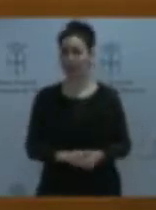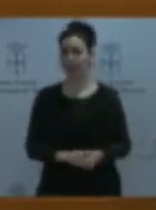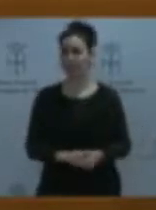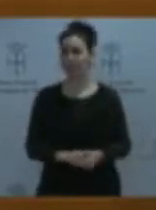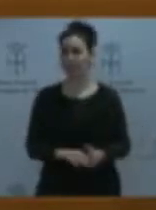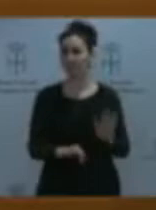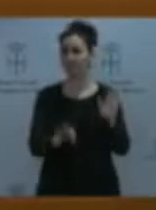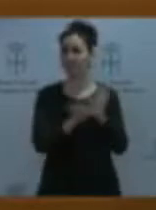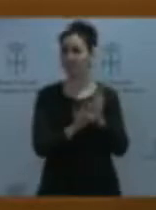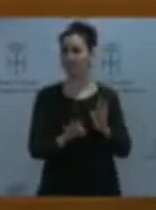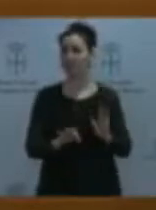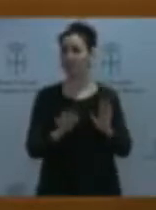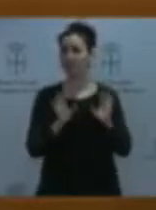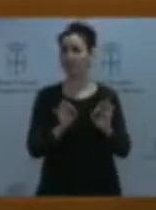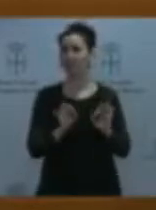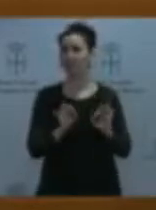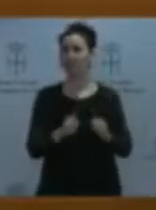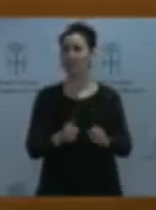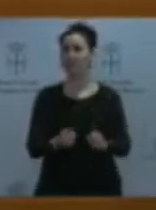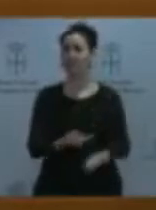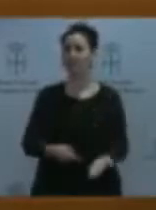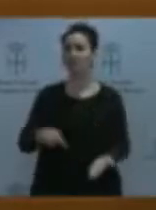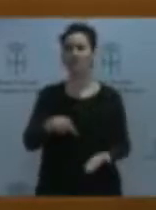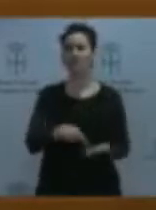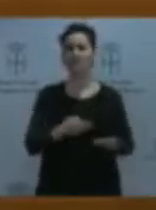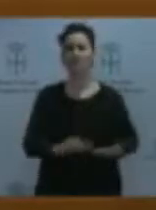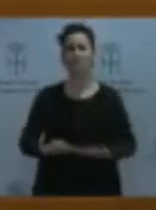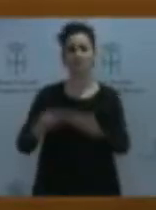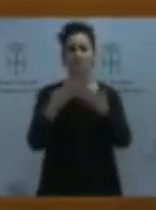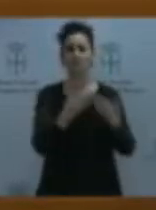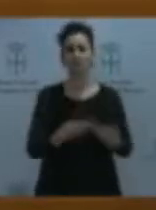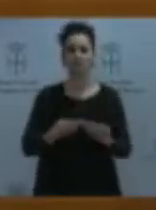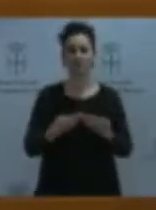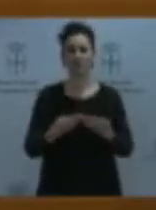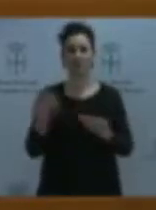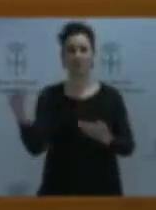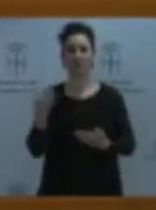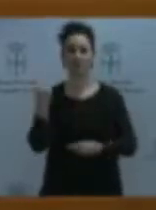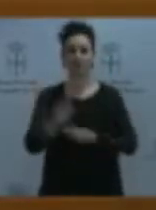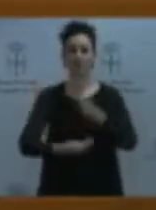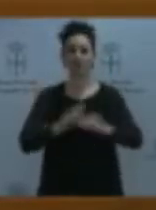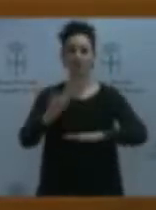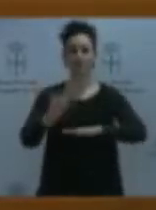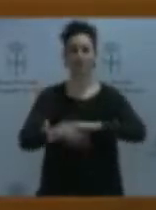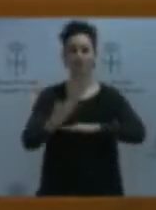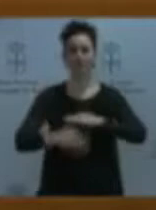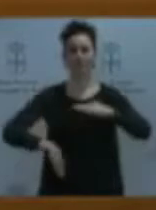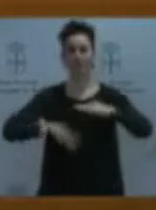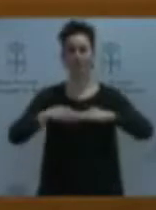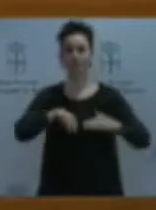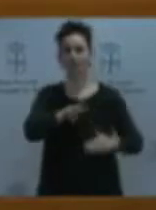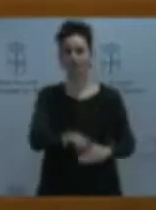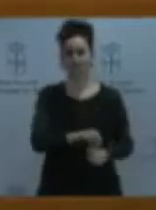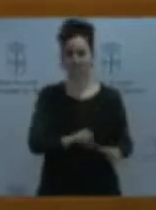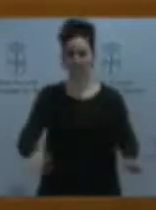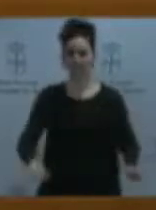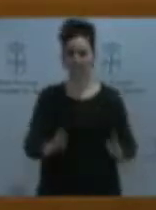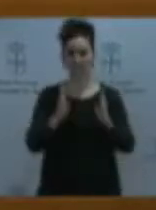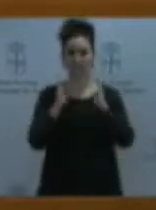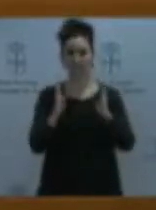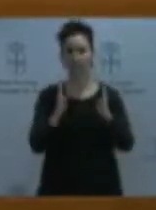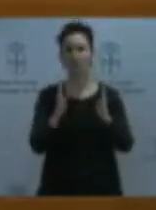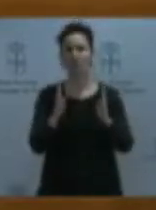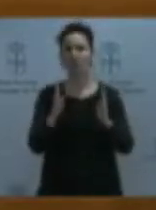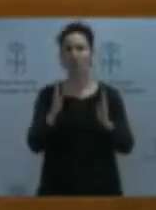ese estudio se lleve a cabo en un plazo máximo de 3 meses. No se puede trabajar a ritmos de denuncias.